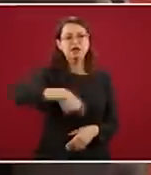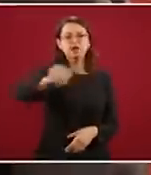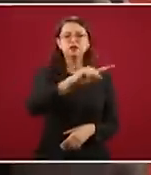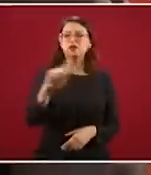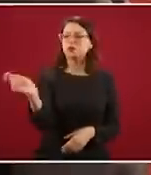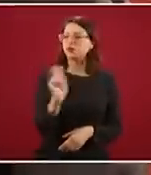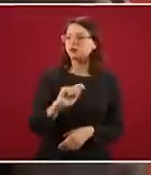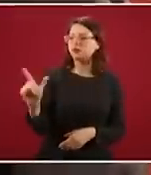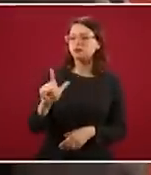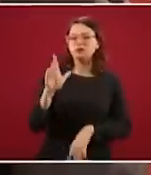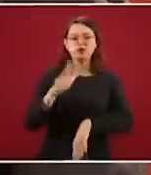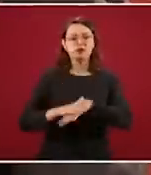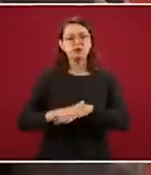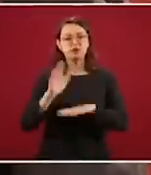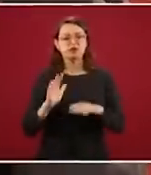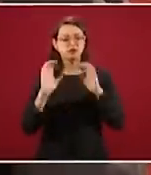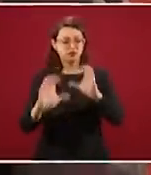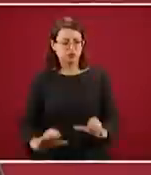más cuidado,